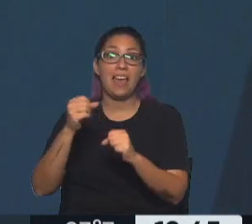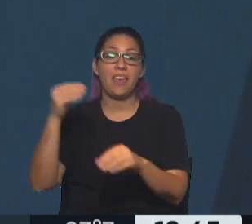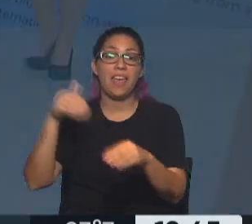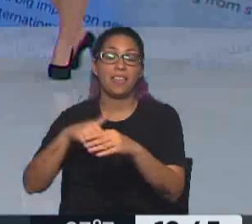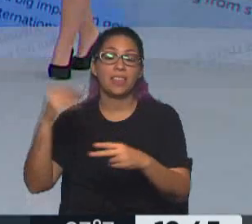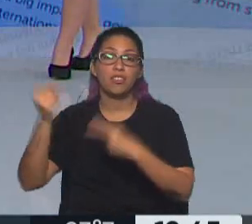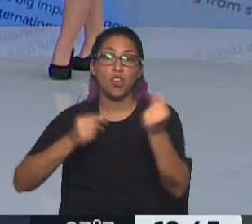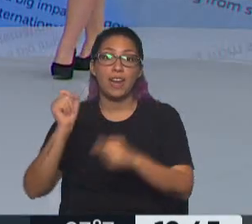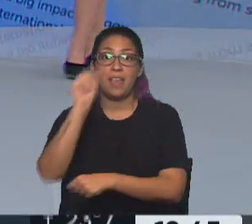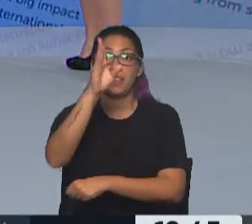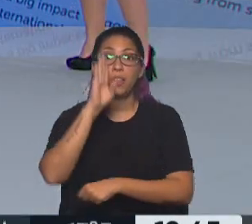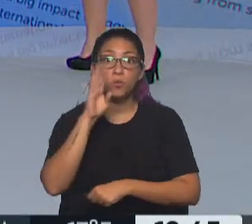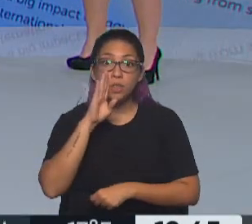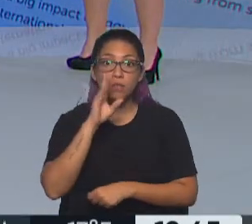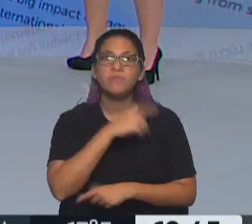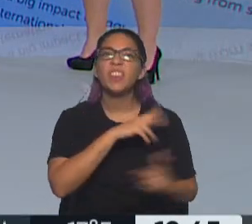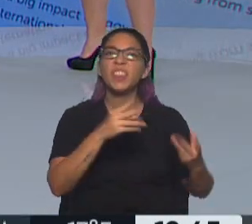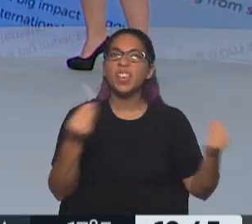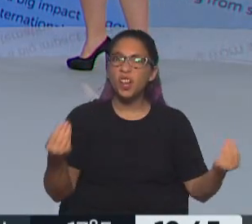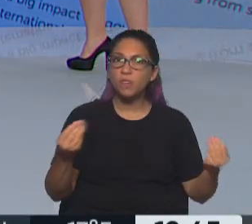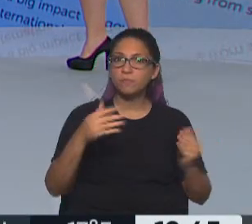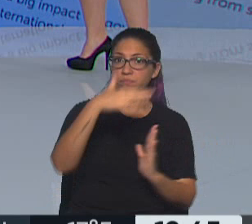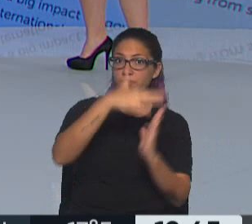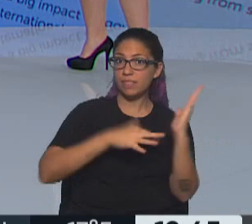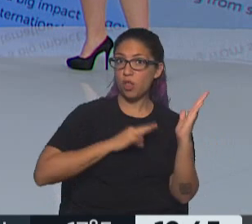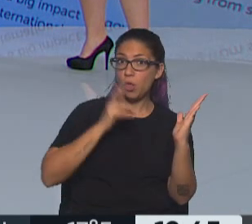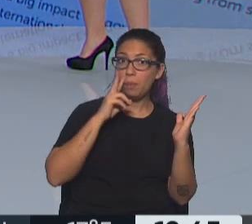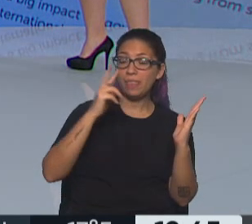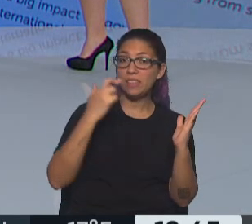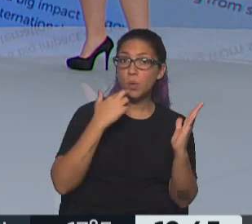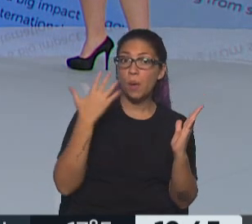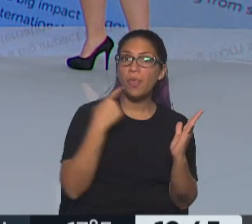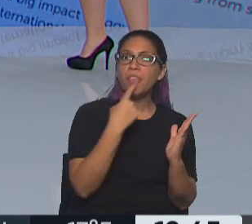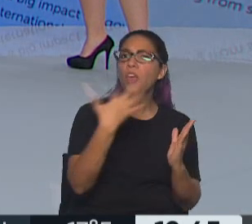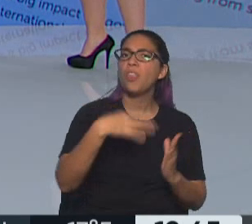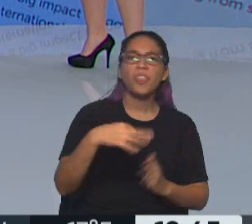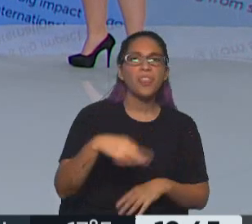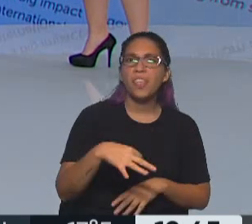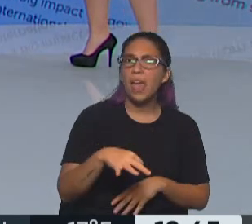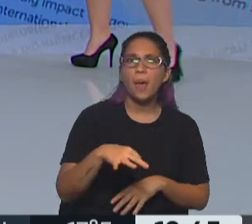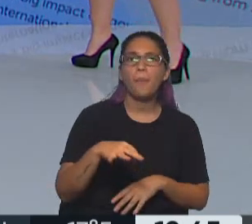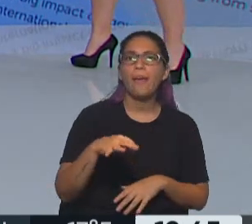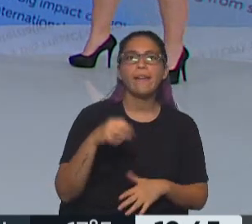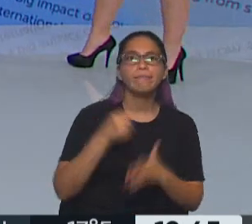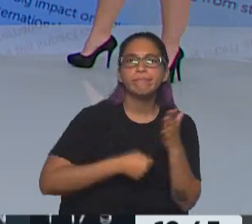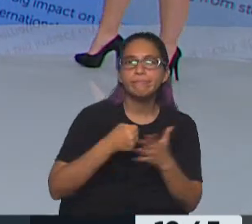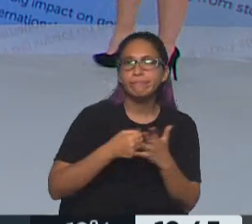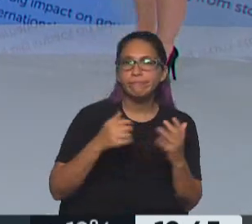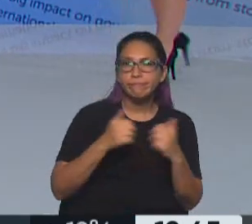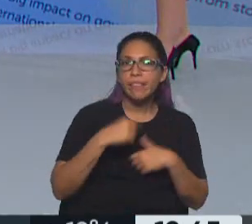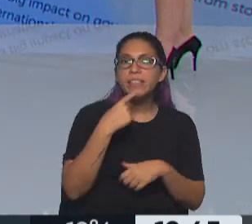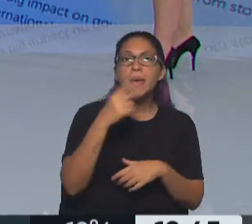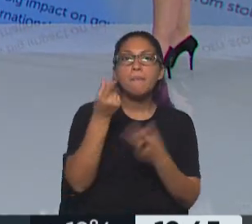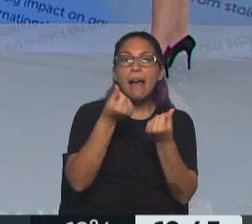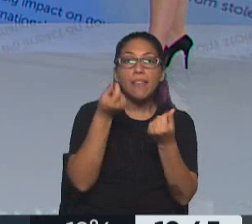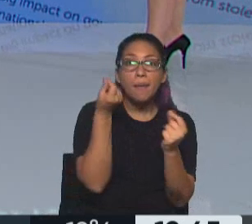Unidos. ¿Saben qué dijo? Escribió un artículo en el 2019 diciendo que había que combatir el dinero en las sombras. Y escribió, el dinero